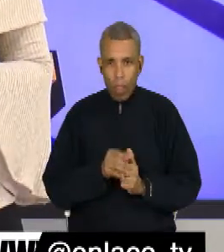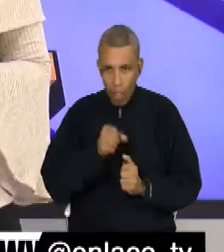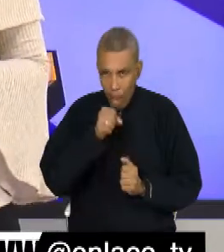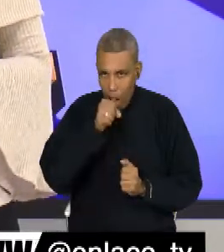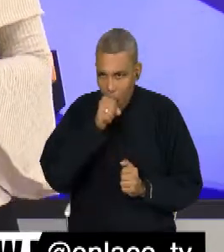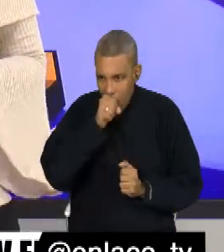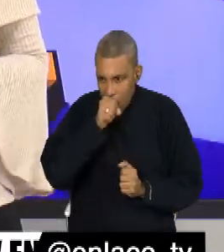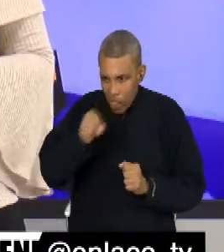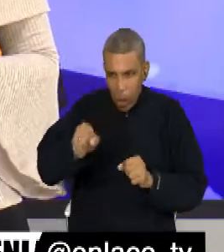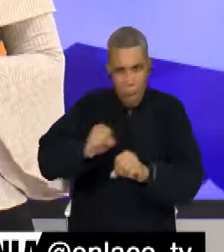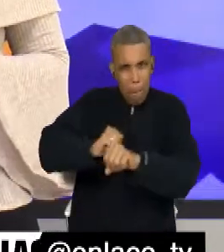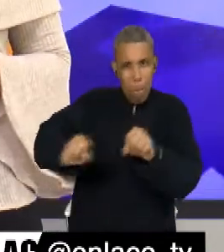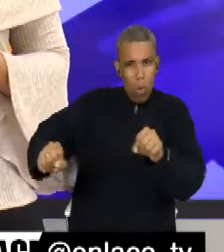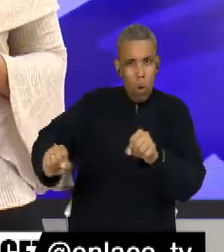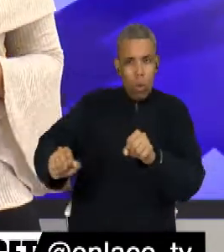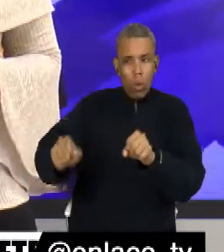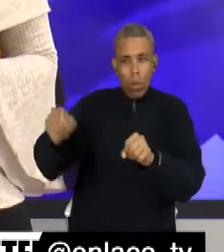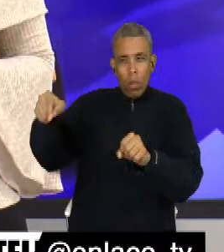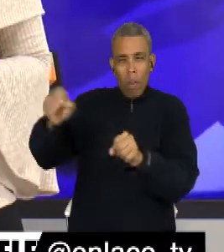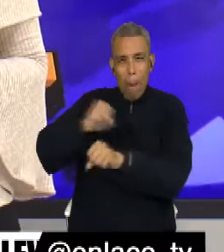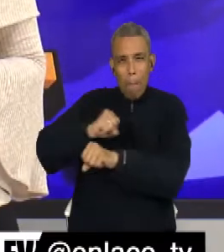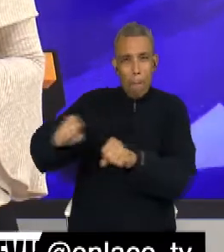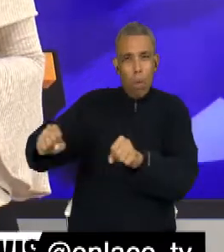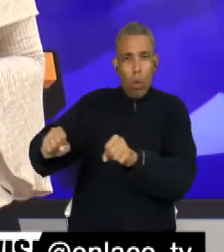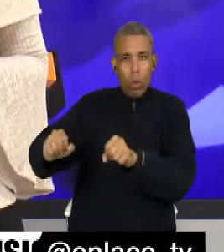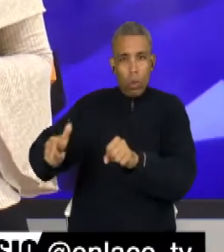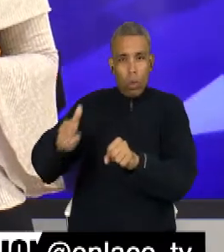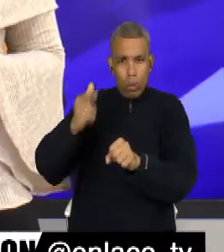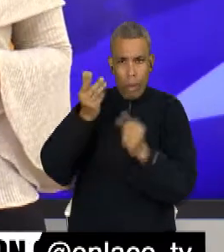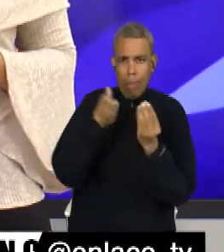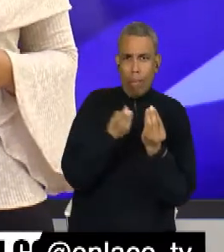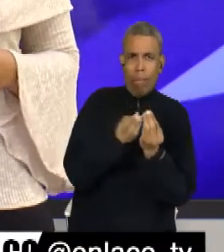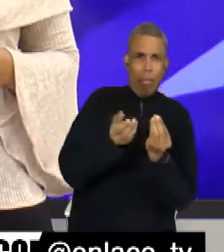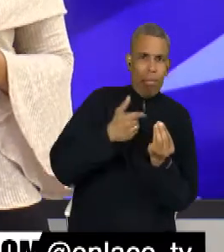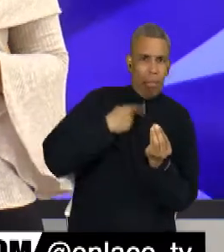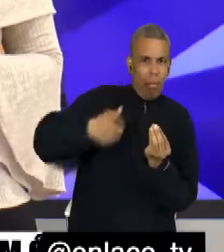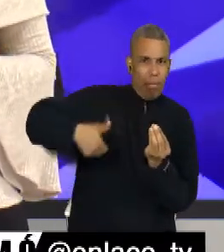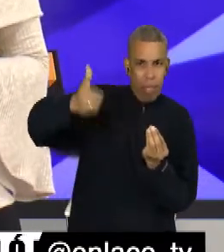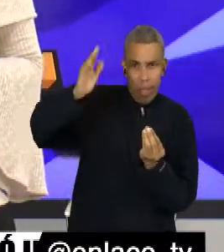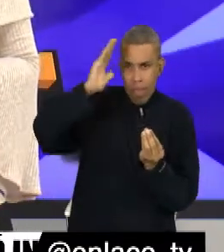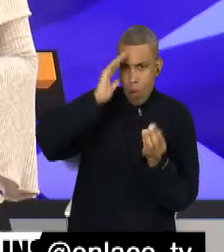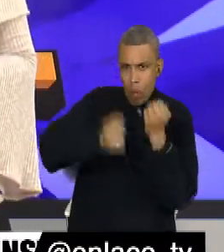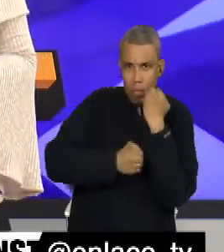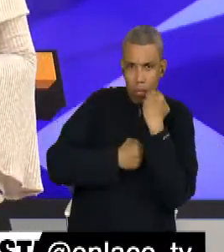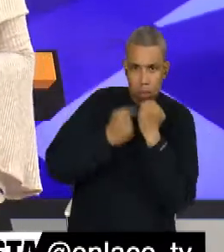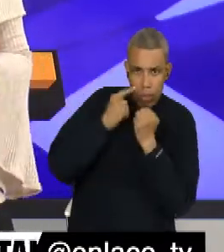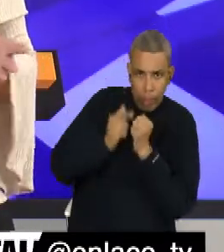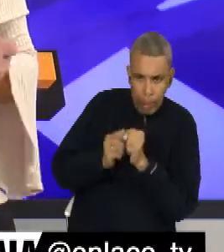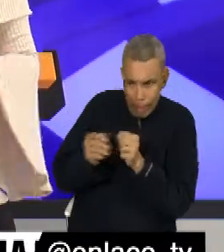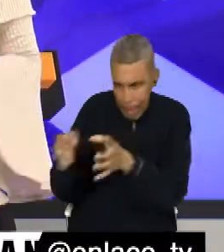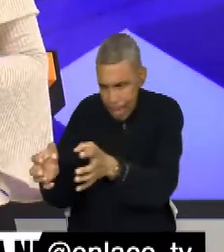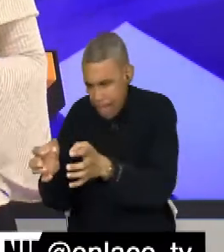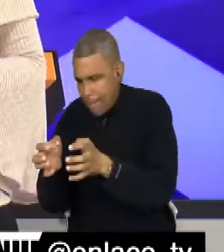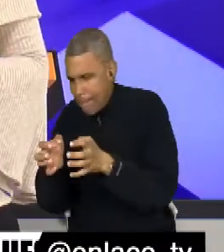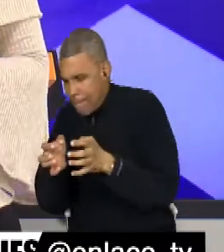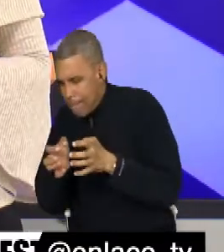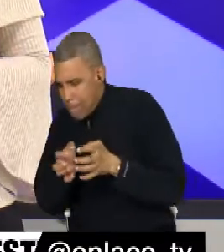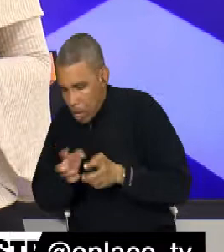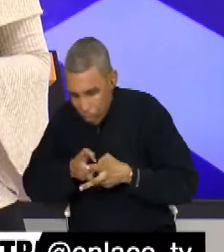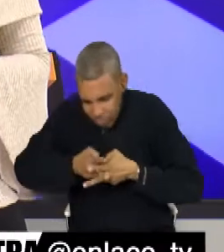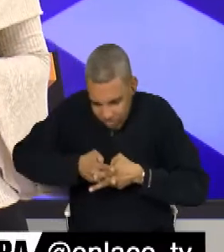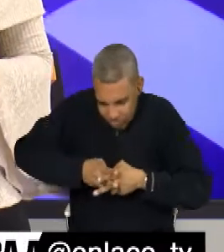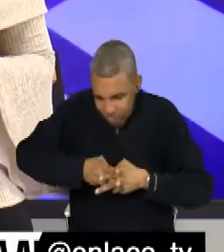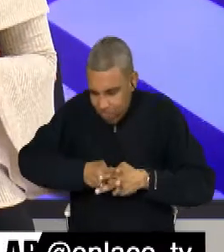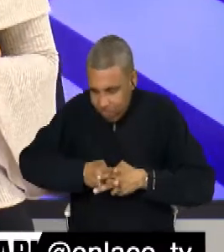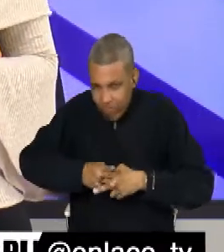zona rural del Carmen de Chucurí por parte de las autoridades del Ejército Nacional. También les estaremos ampliando